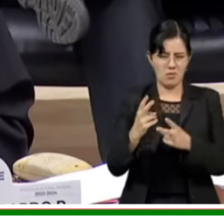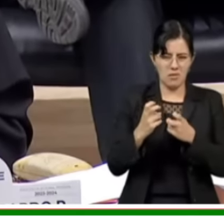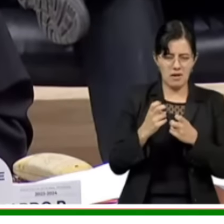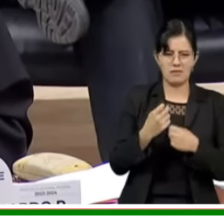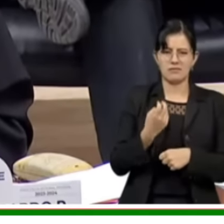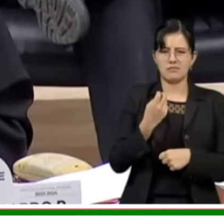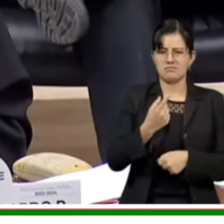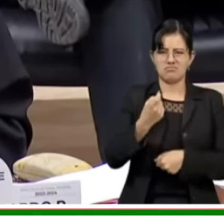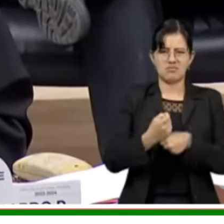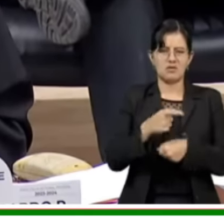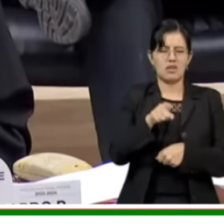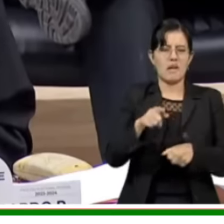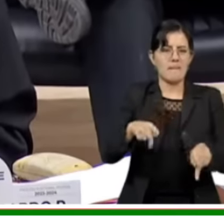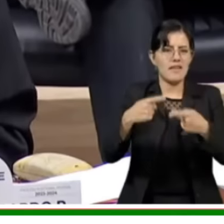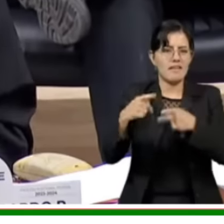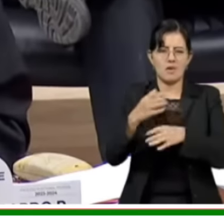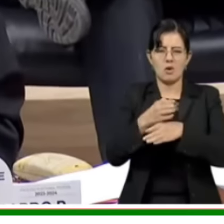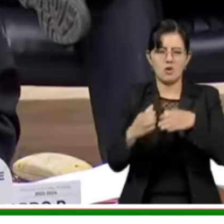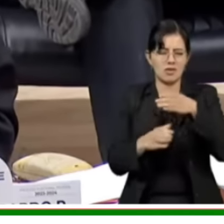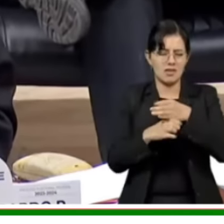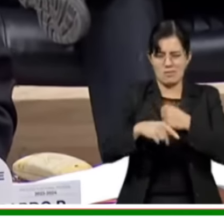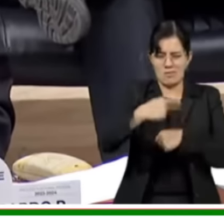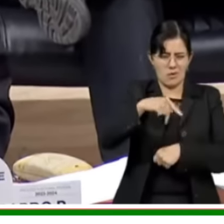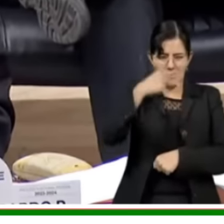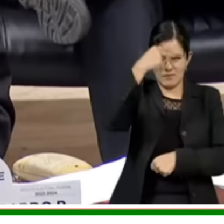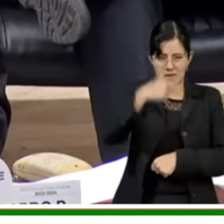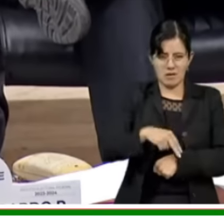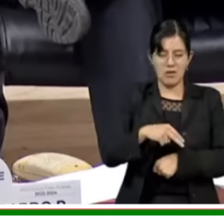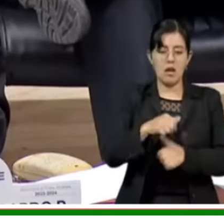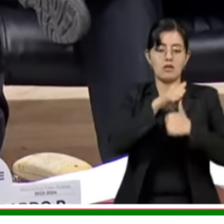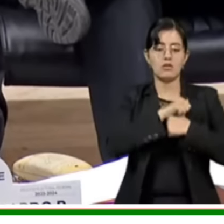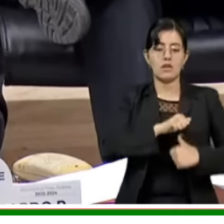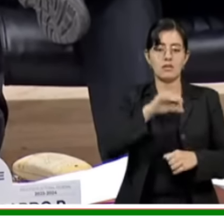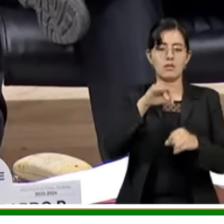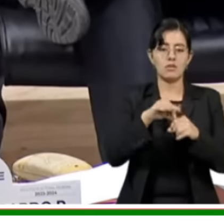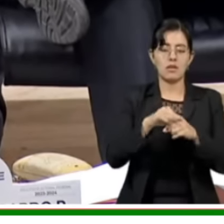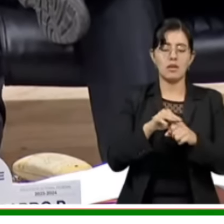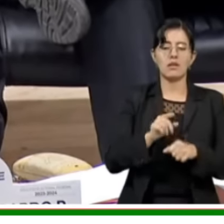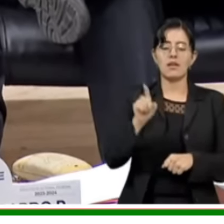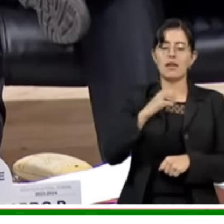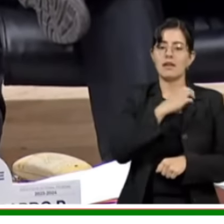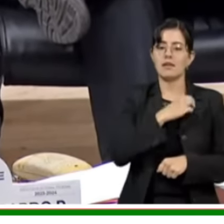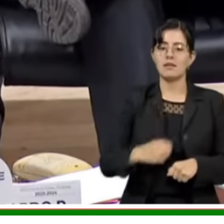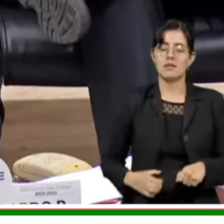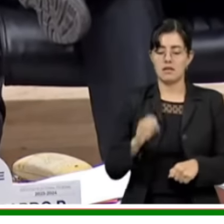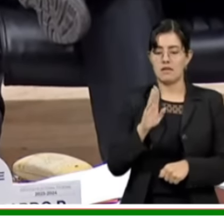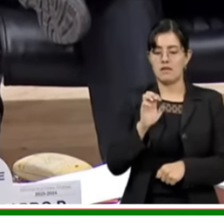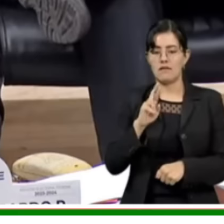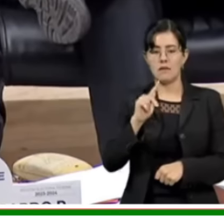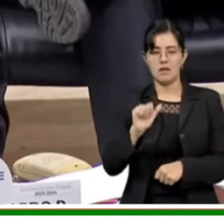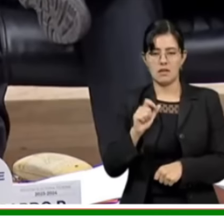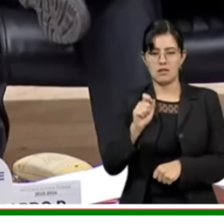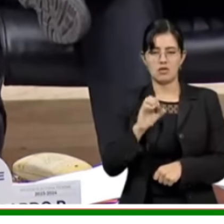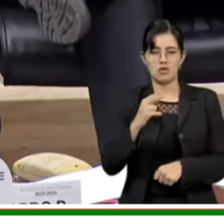patrimonio nacional Cómo podría el órgano electoral ser garante de la palabra de Berta sochil galv Ruiz que no tiene